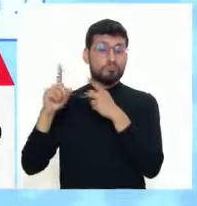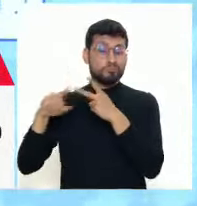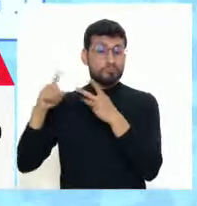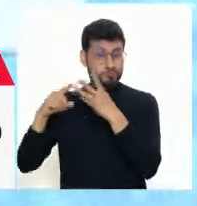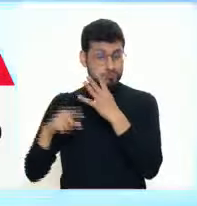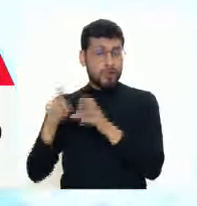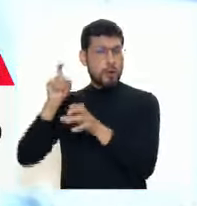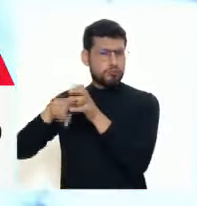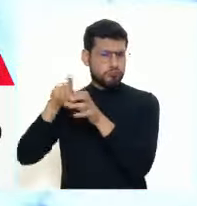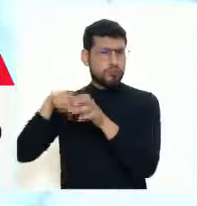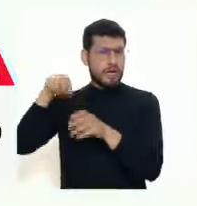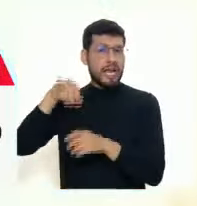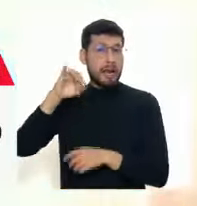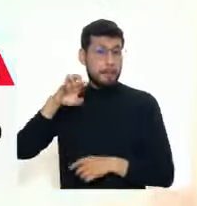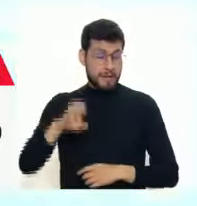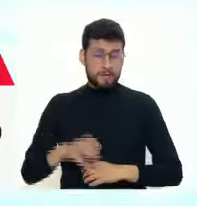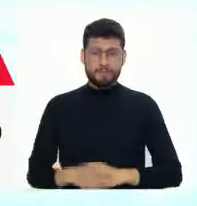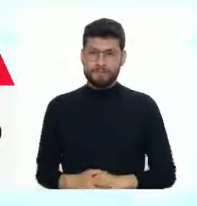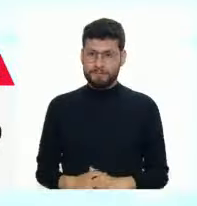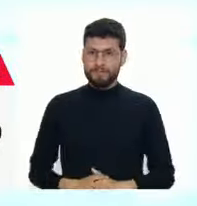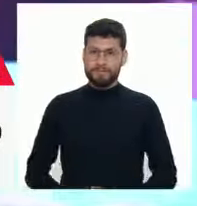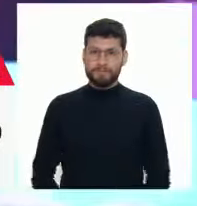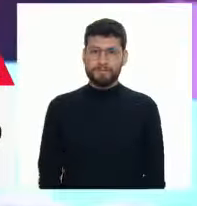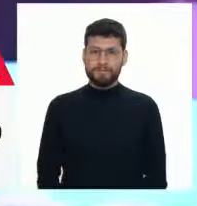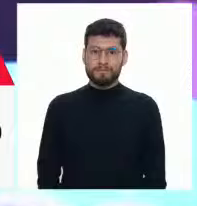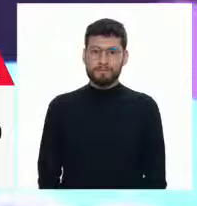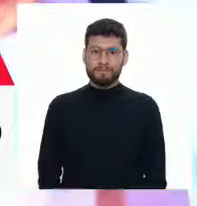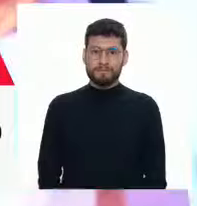y televidentes del Canal IP.